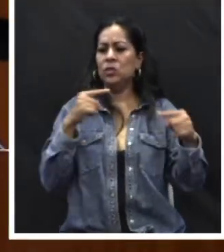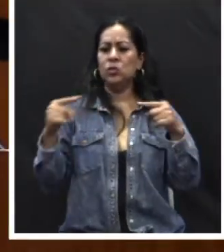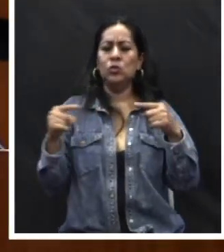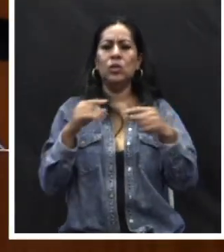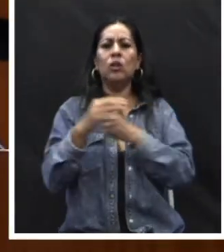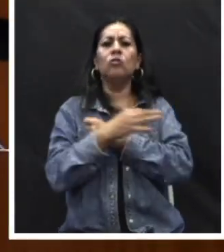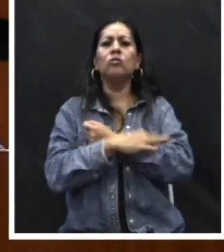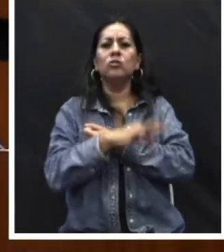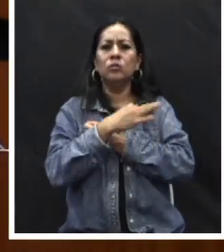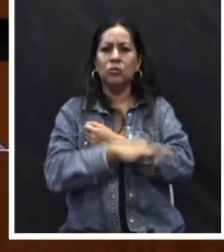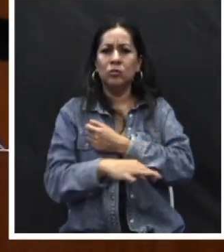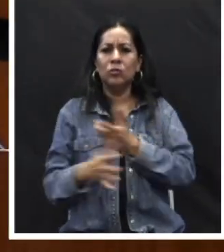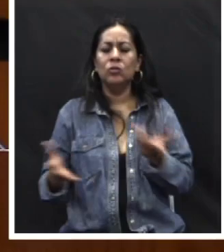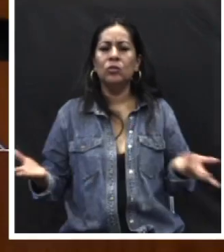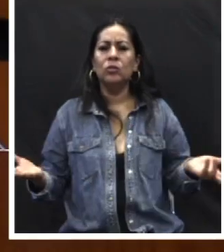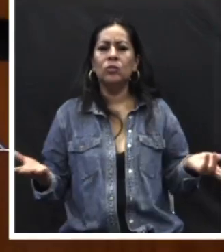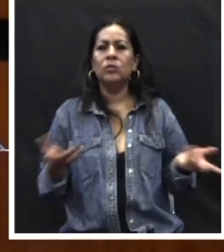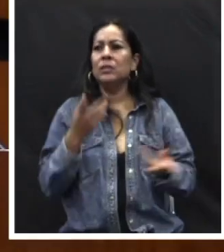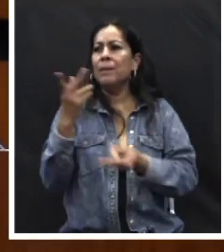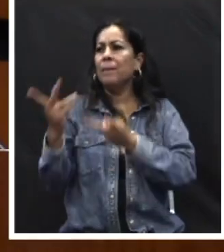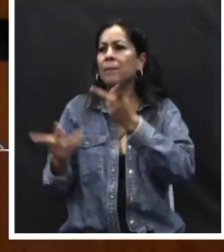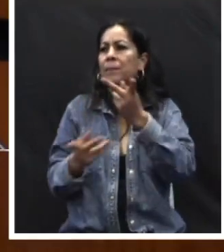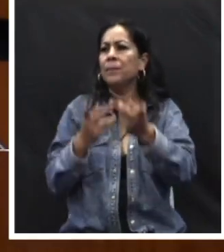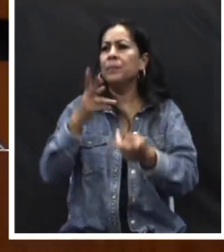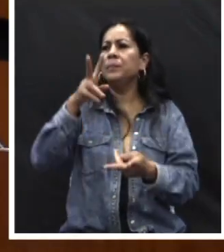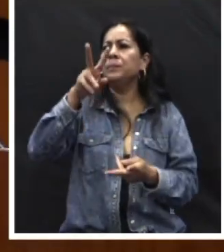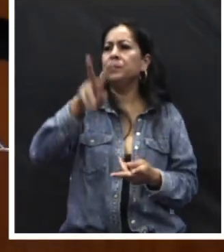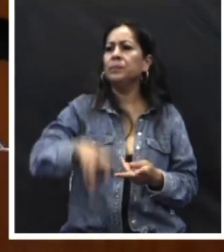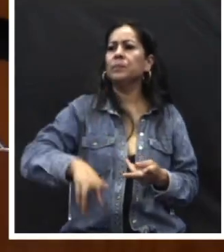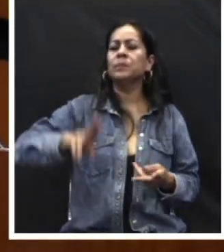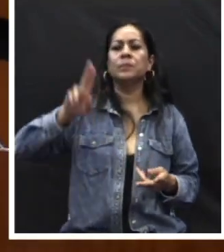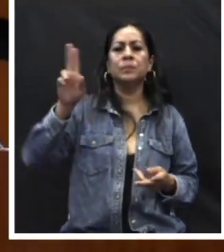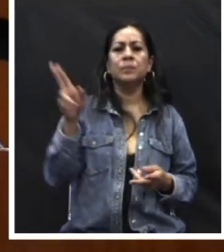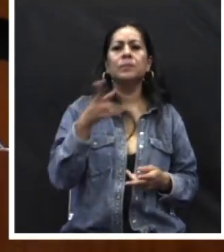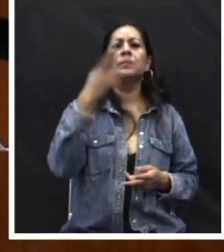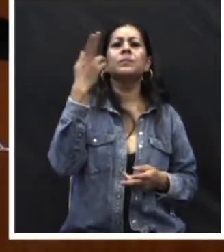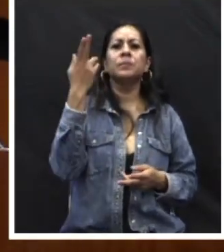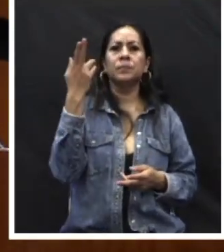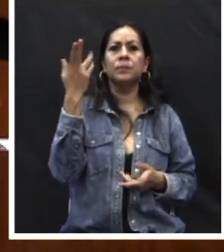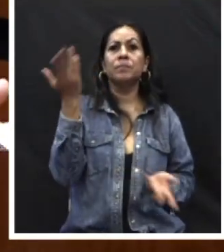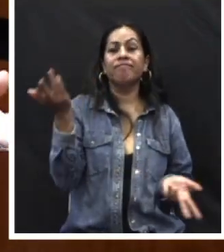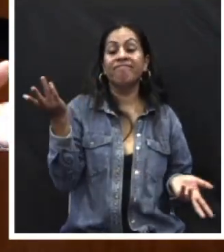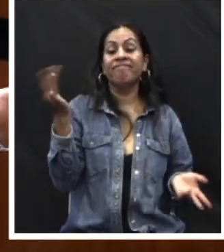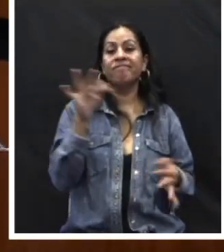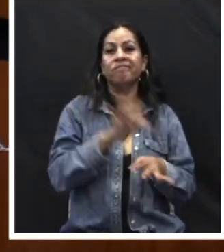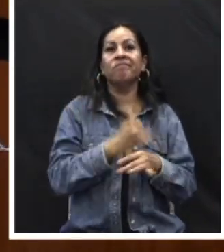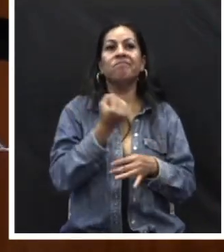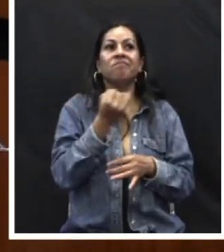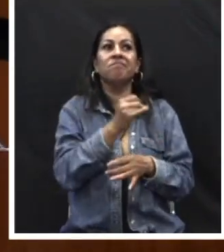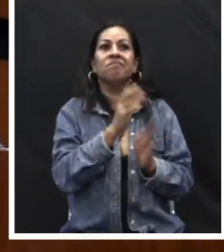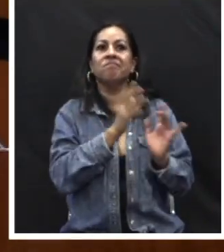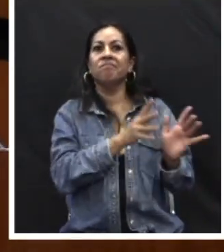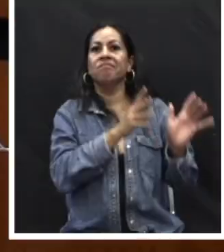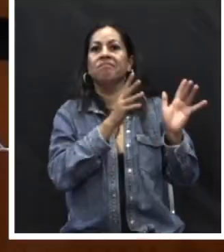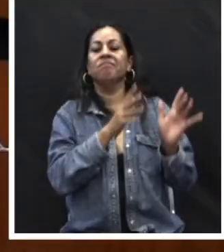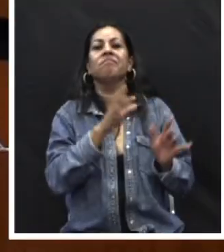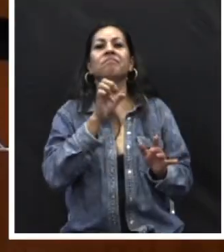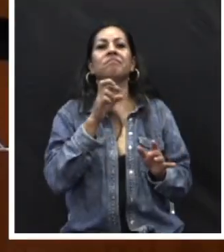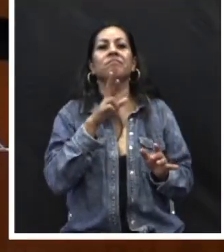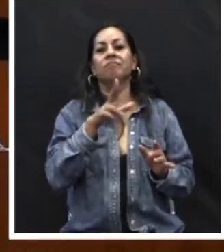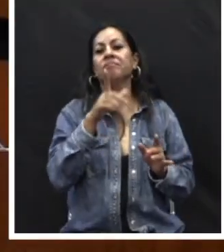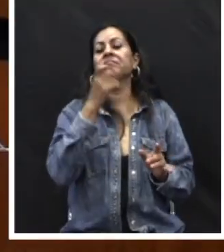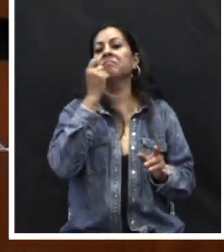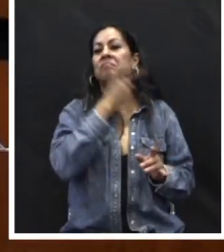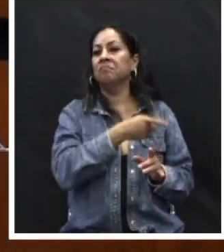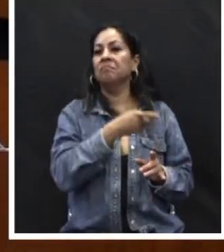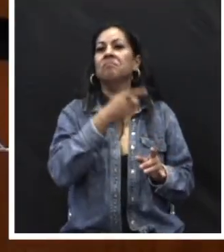los transitorios, sin consultar a los verdaderos universitarios. Porque así ha sido. El rector ha puesto a